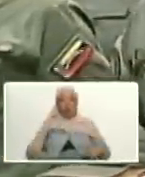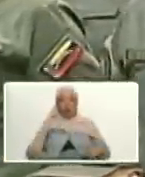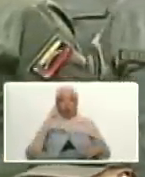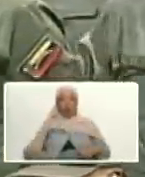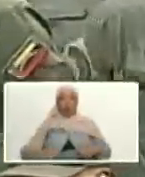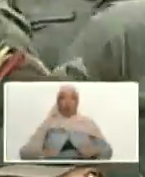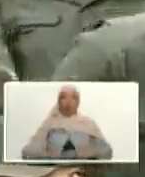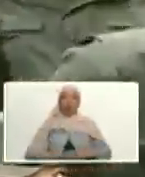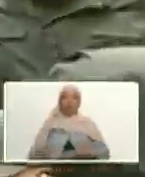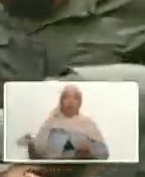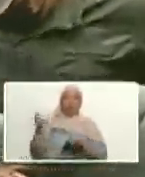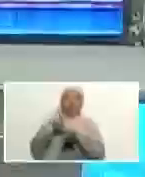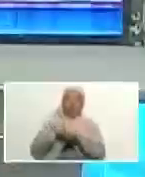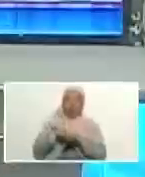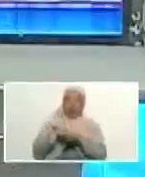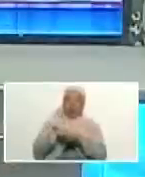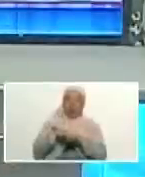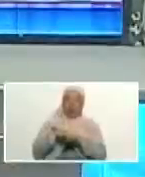Pueden sentarse.